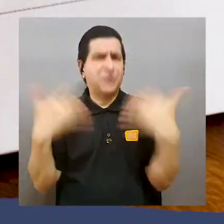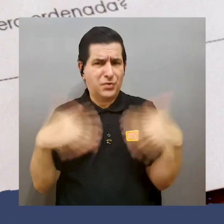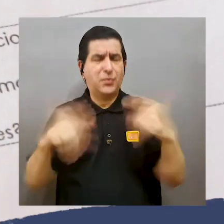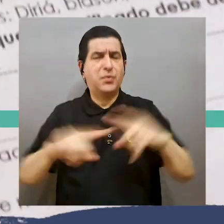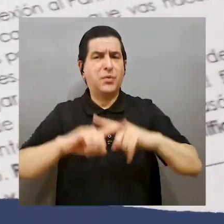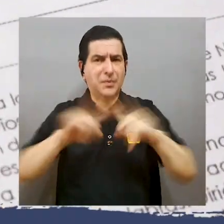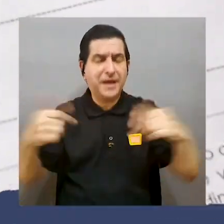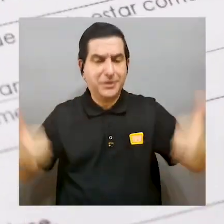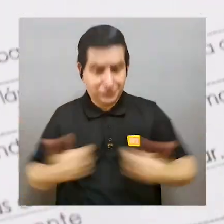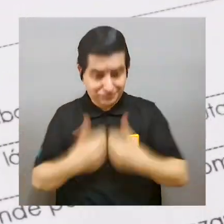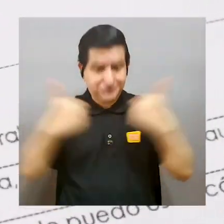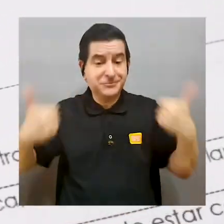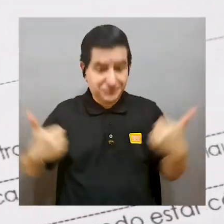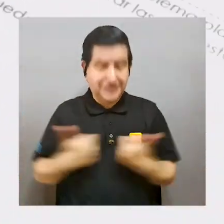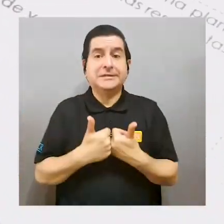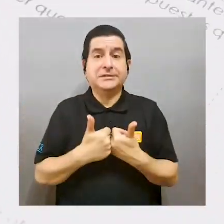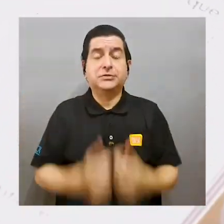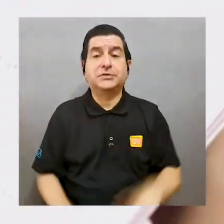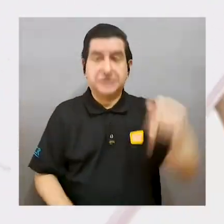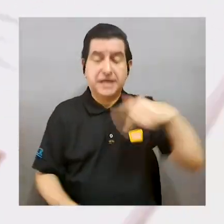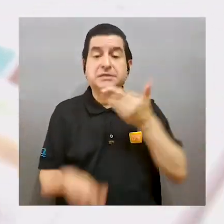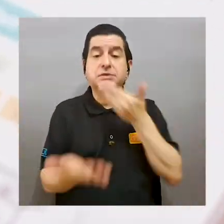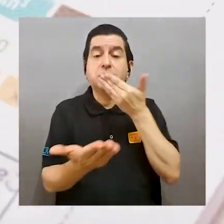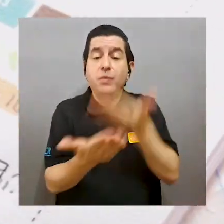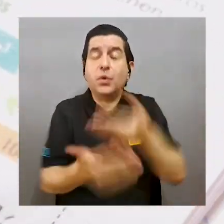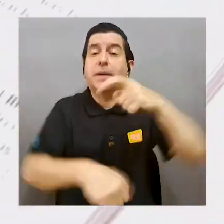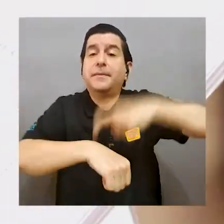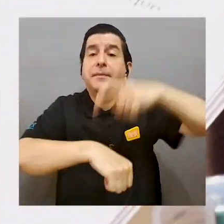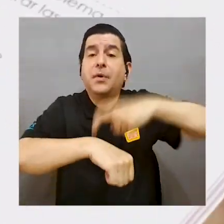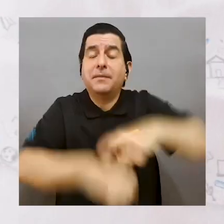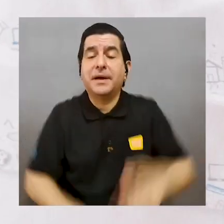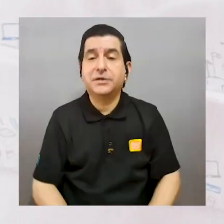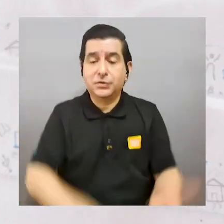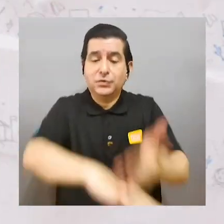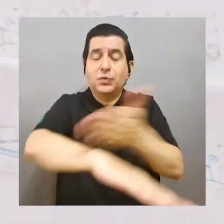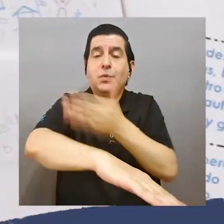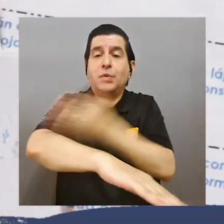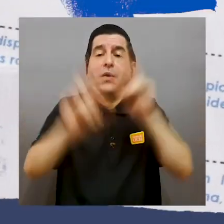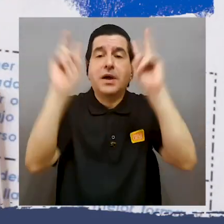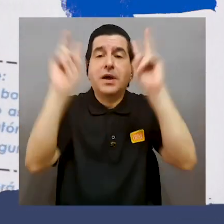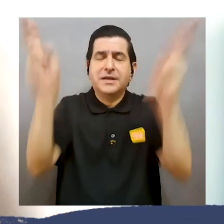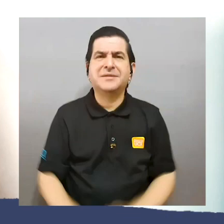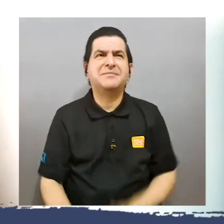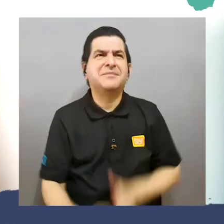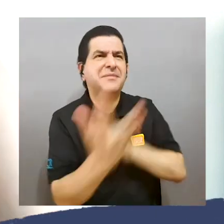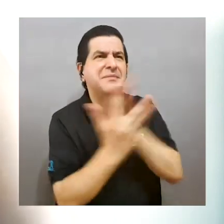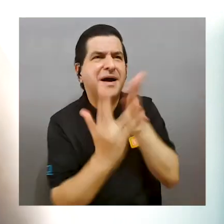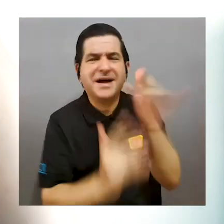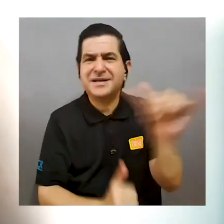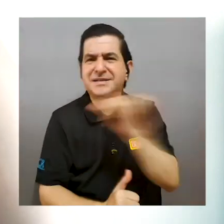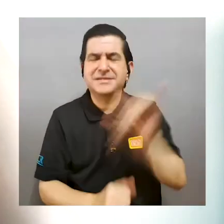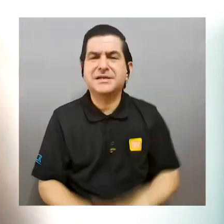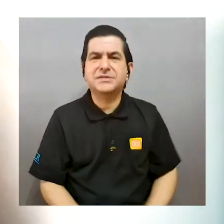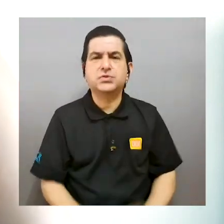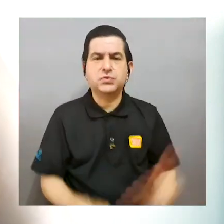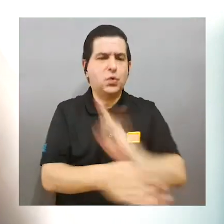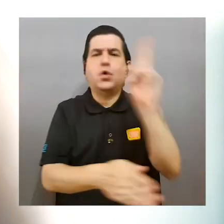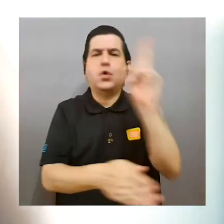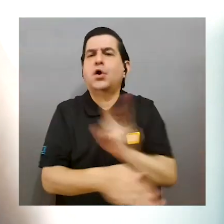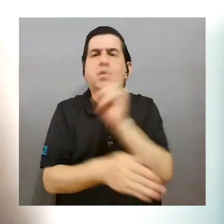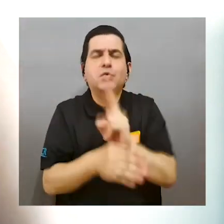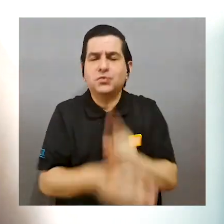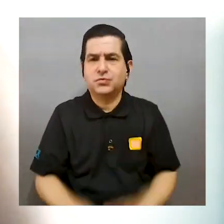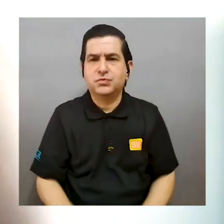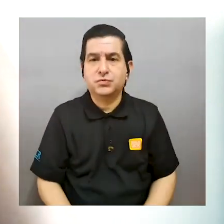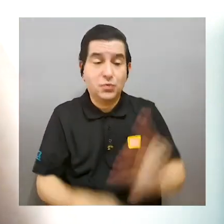y hay grandes desafíos, pero me parece que esta es una buena oportunidad para la mejora en ese tema. Pero acceso no es lo mismo que uso,